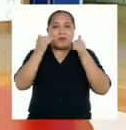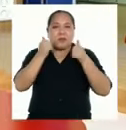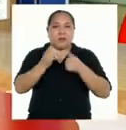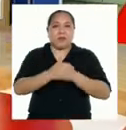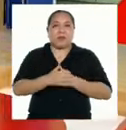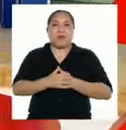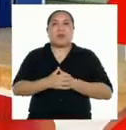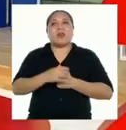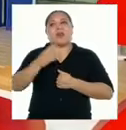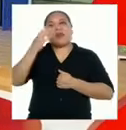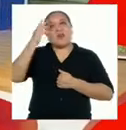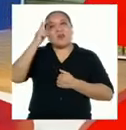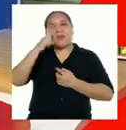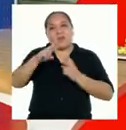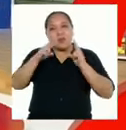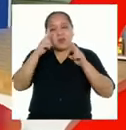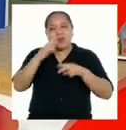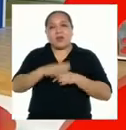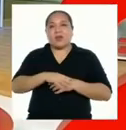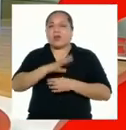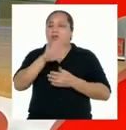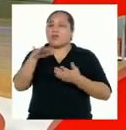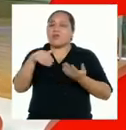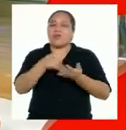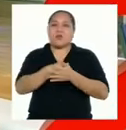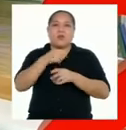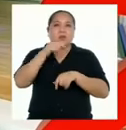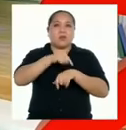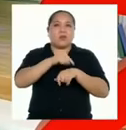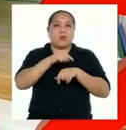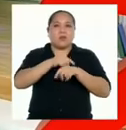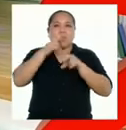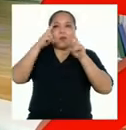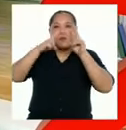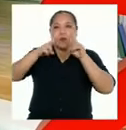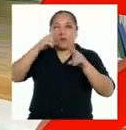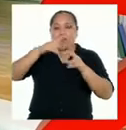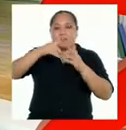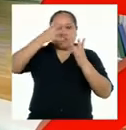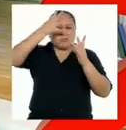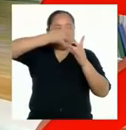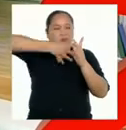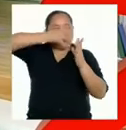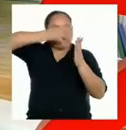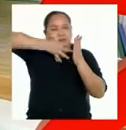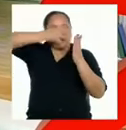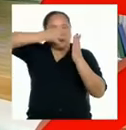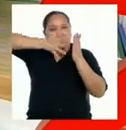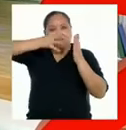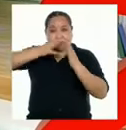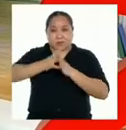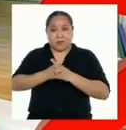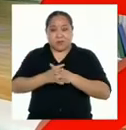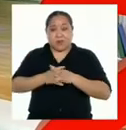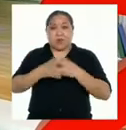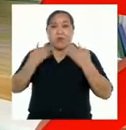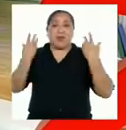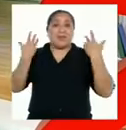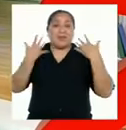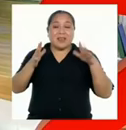bien y que tengan en cuenta en todo momento los criterios de evaluación.